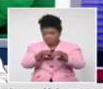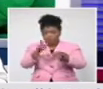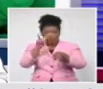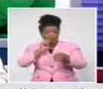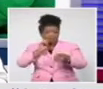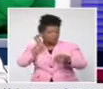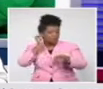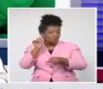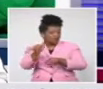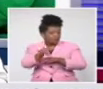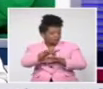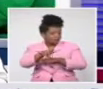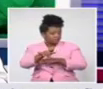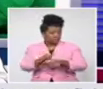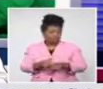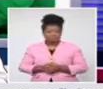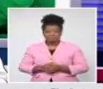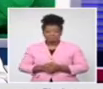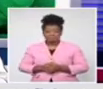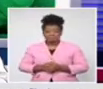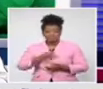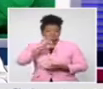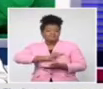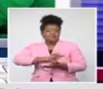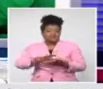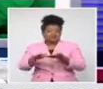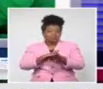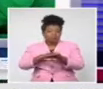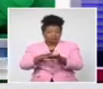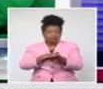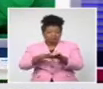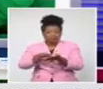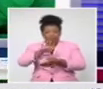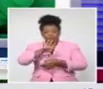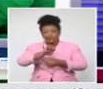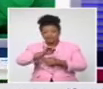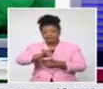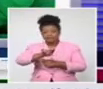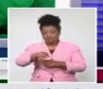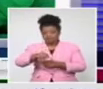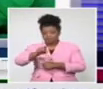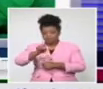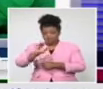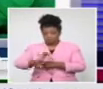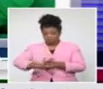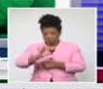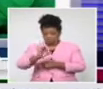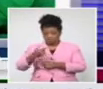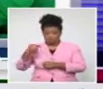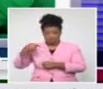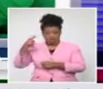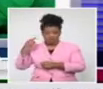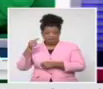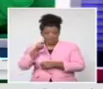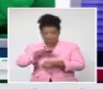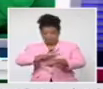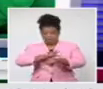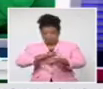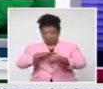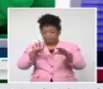sexos. Asintomáticos, el 46,1% de todos los diagnosticados ayer, en el acumulado